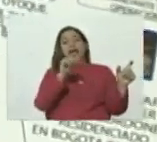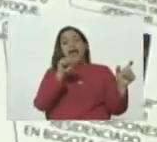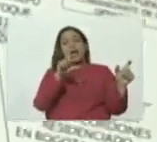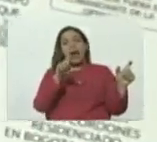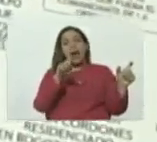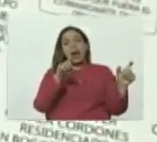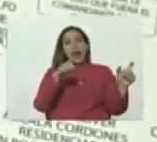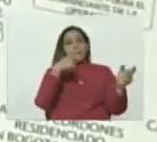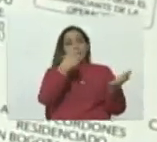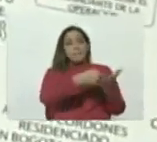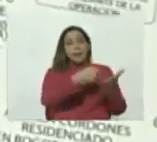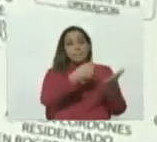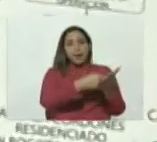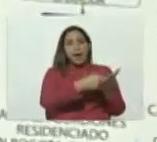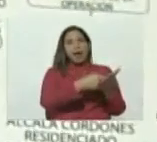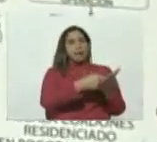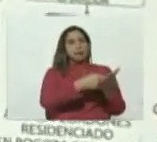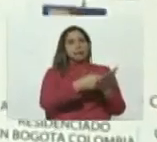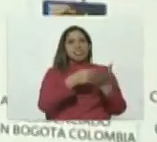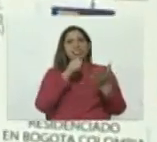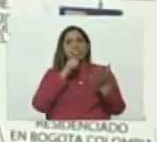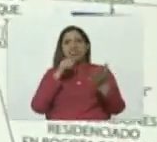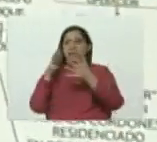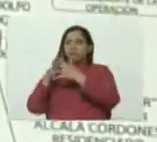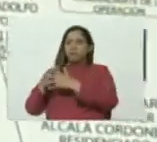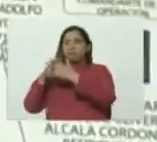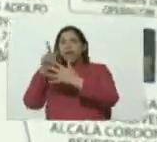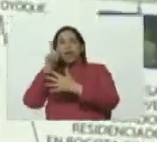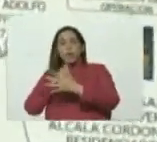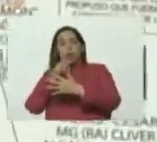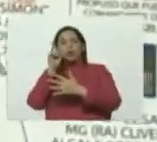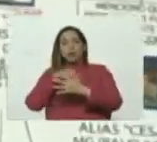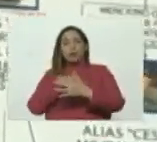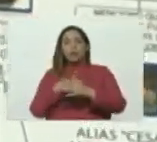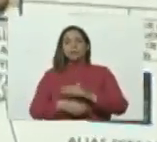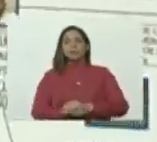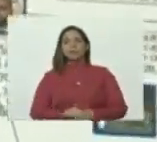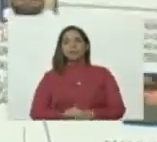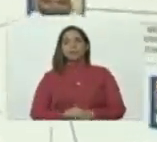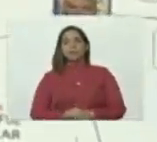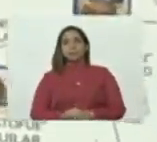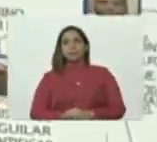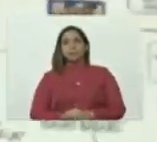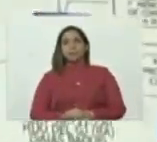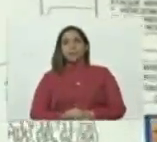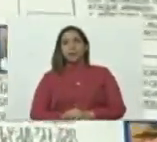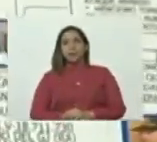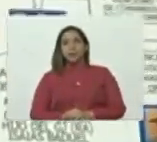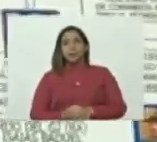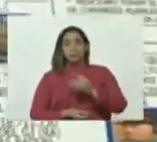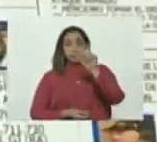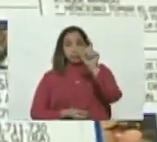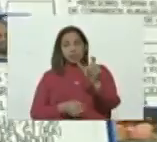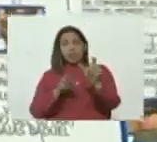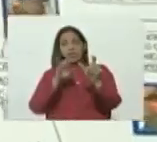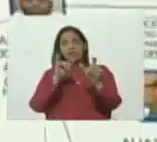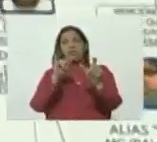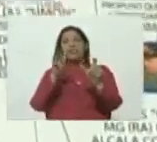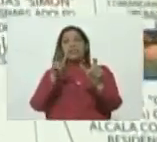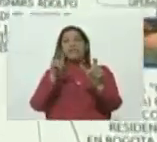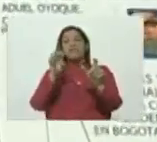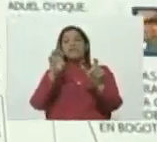recibe dinero de los gringos y recibe dinero de Leopoldo López, y que además Rivero, hay que desconfiar de Rivero porque los